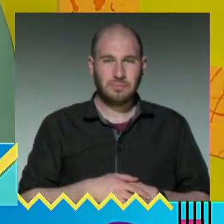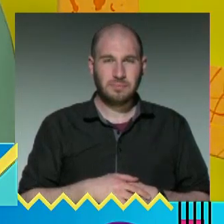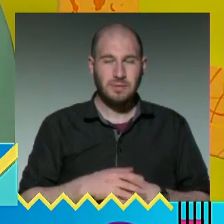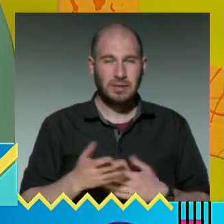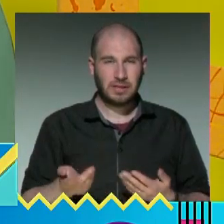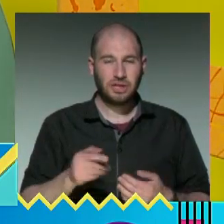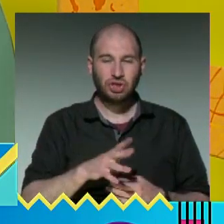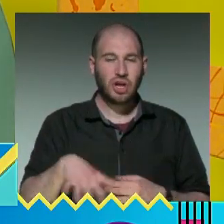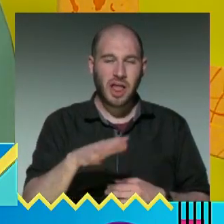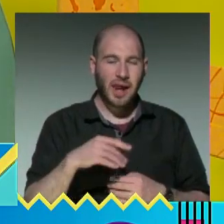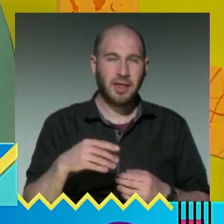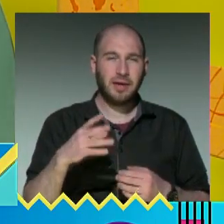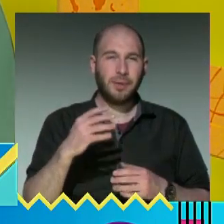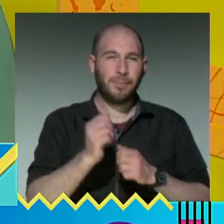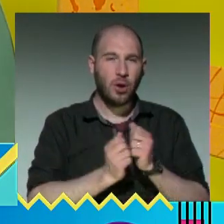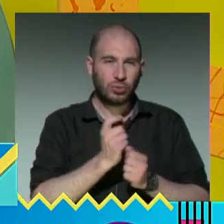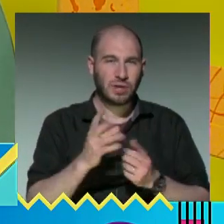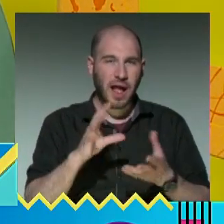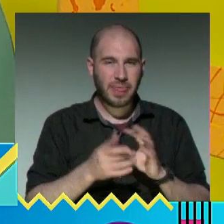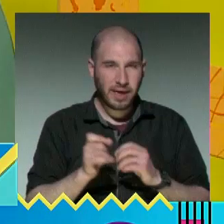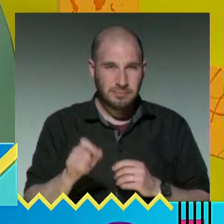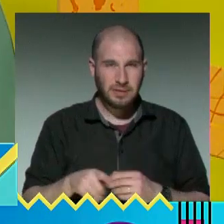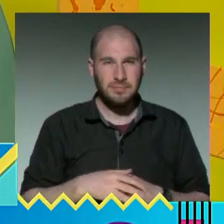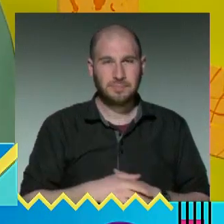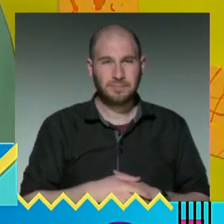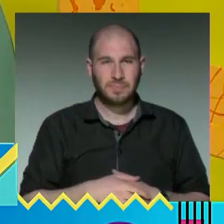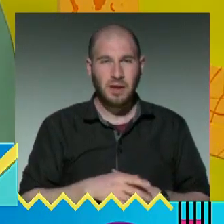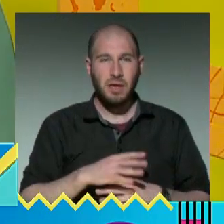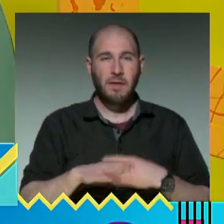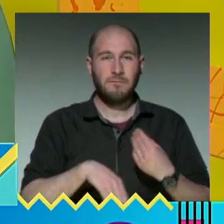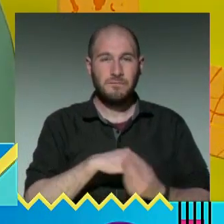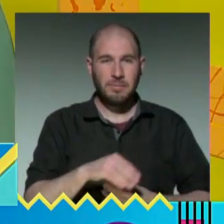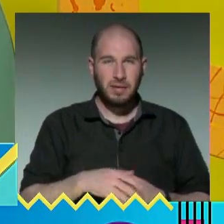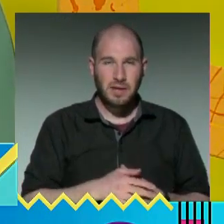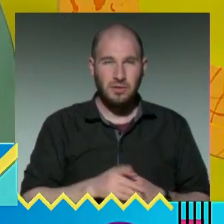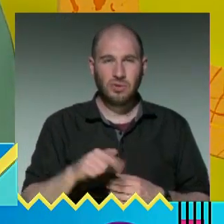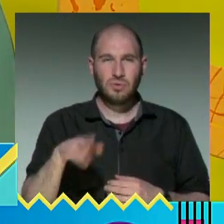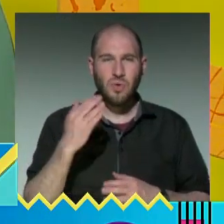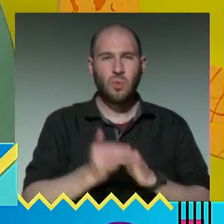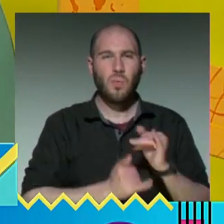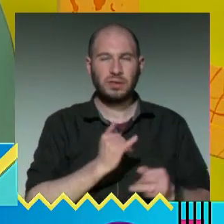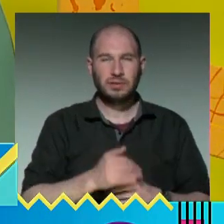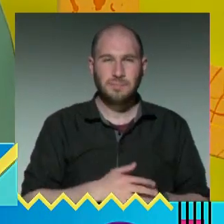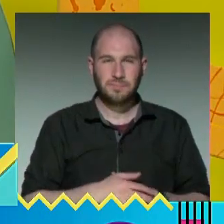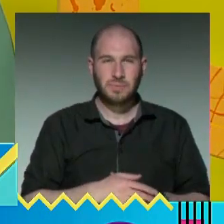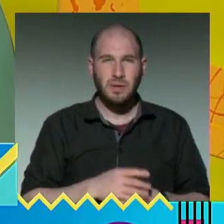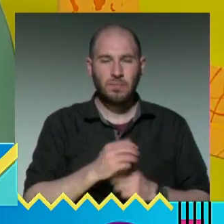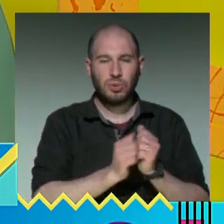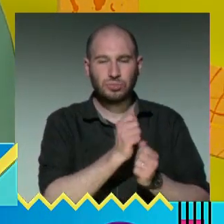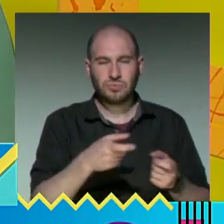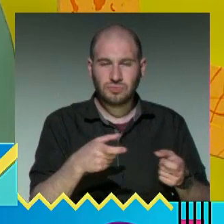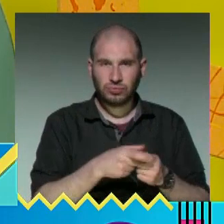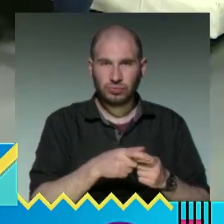realidad social y productiva de las familias, sobre todo cuando hablamos de pequeños